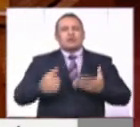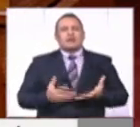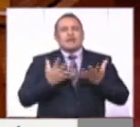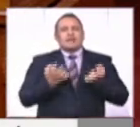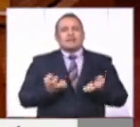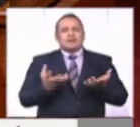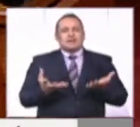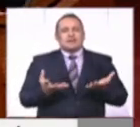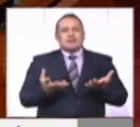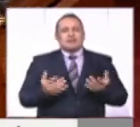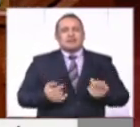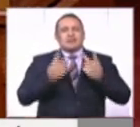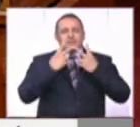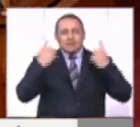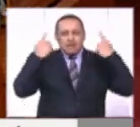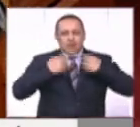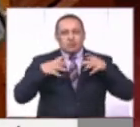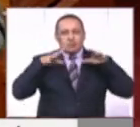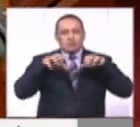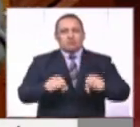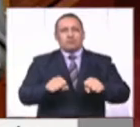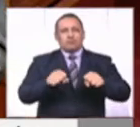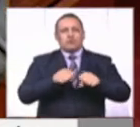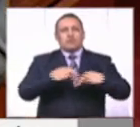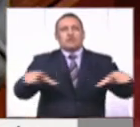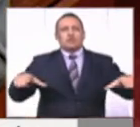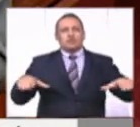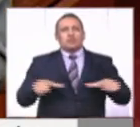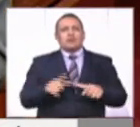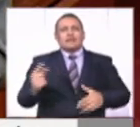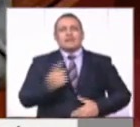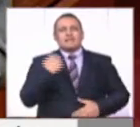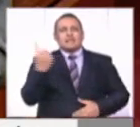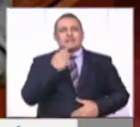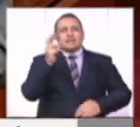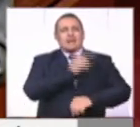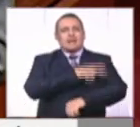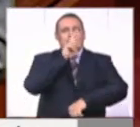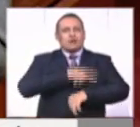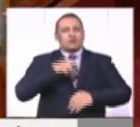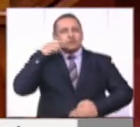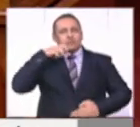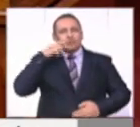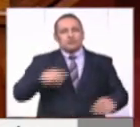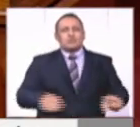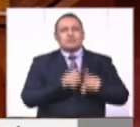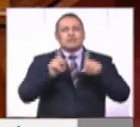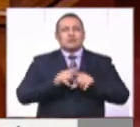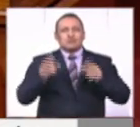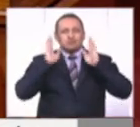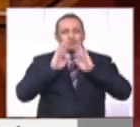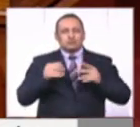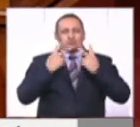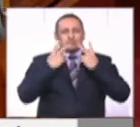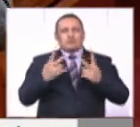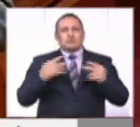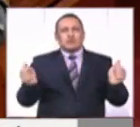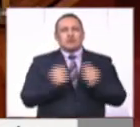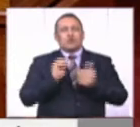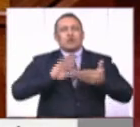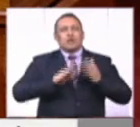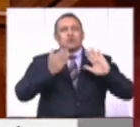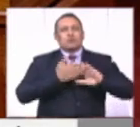querer concesionar esta parte del territorio de la región de puno y contaminar a las